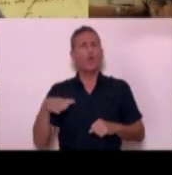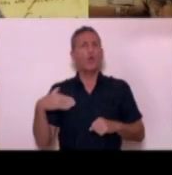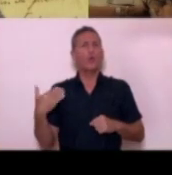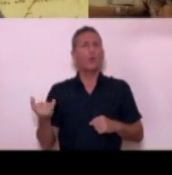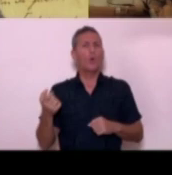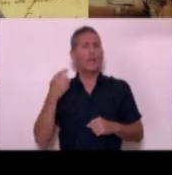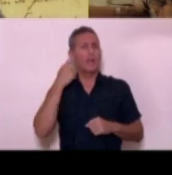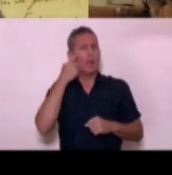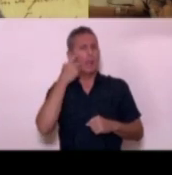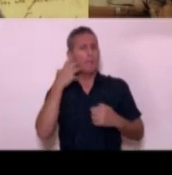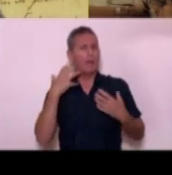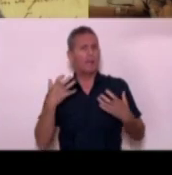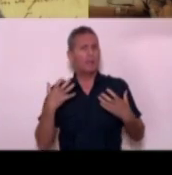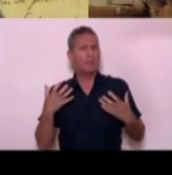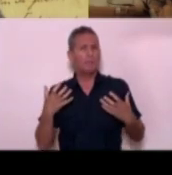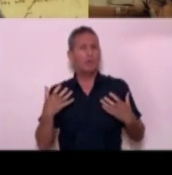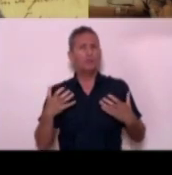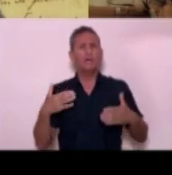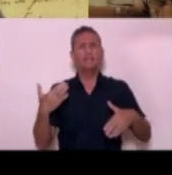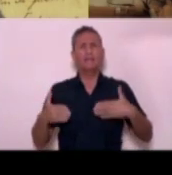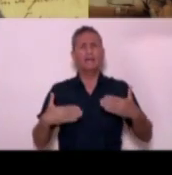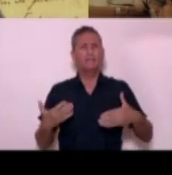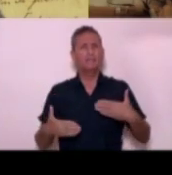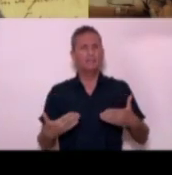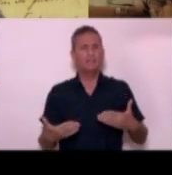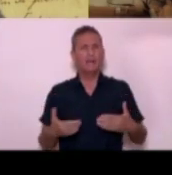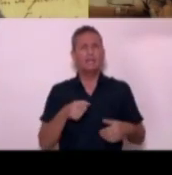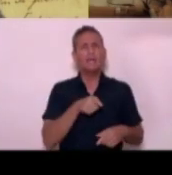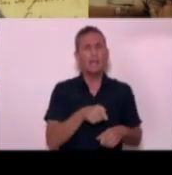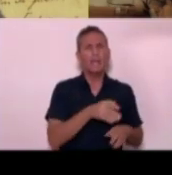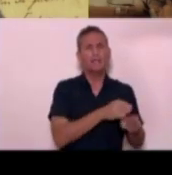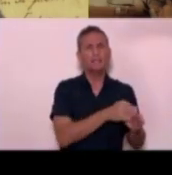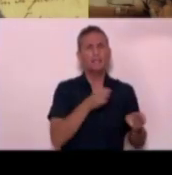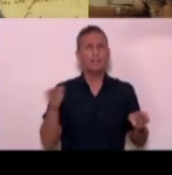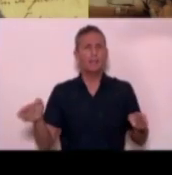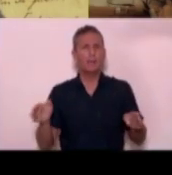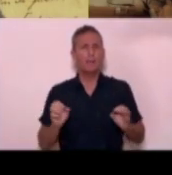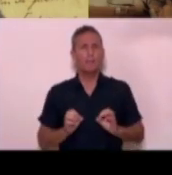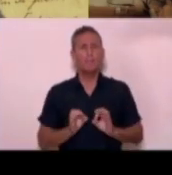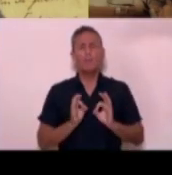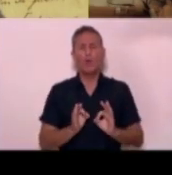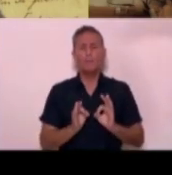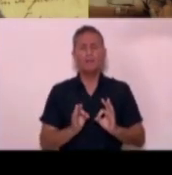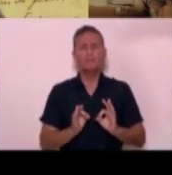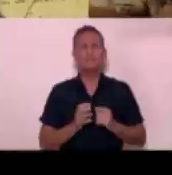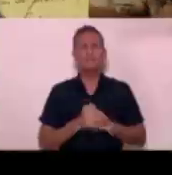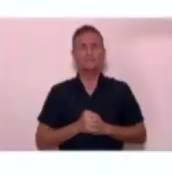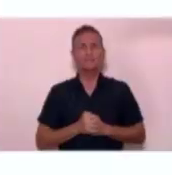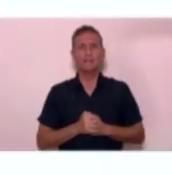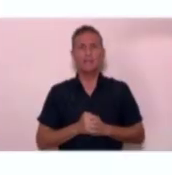¿Cuáles serán las principales actividades que deberán realizar en esta etapa? Vamos a precisarlas.